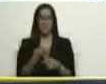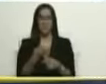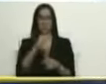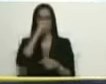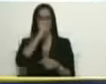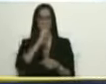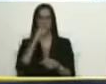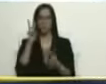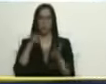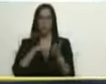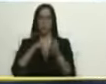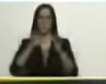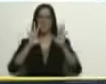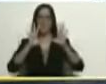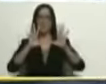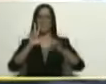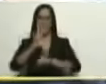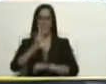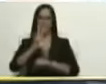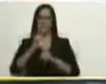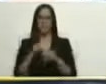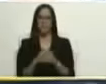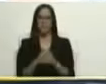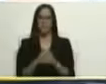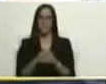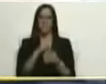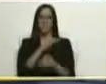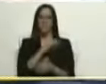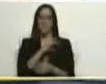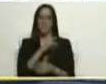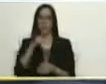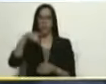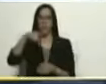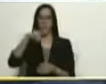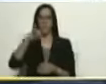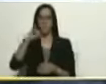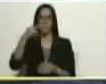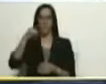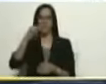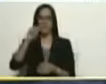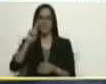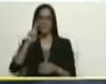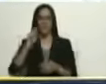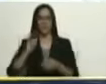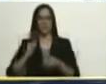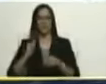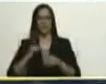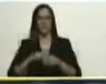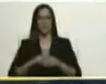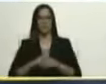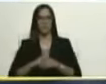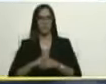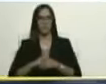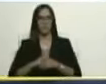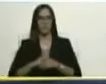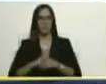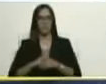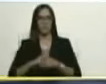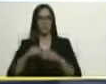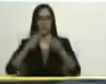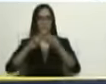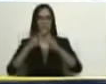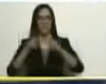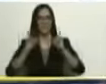años 2013 Chile con Sebastián Piñera, expresidente, que en paz descanse, de derecha, como todos